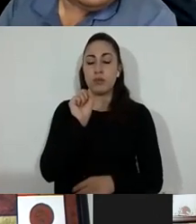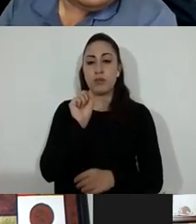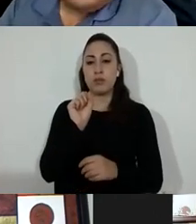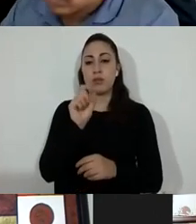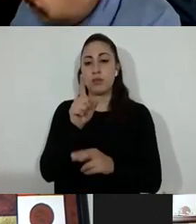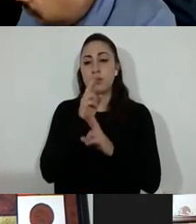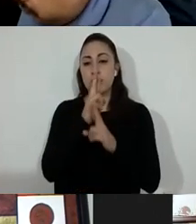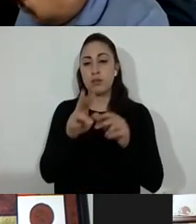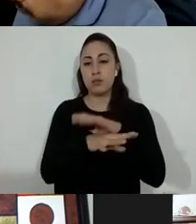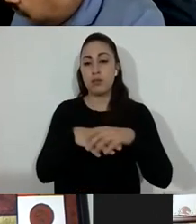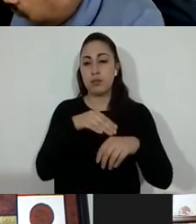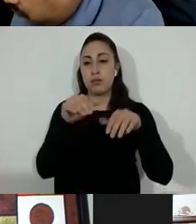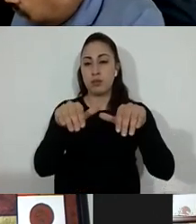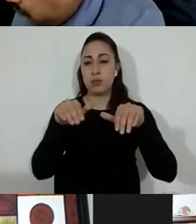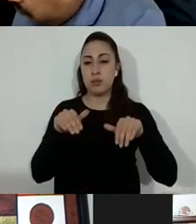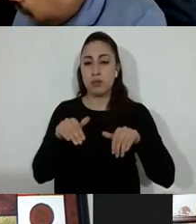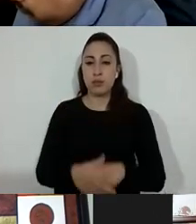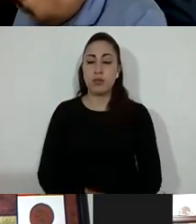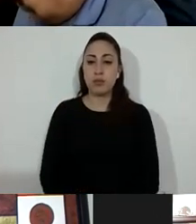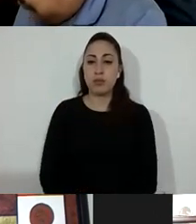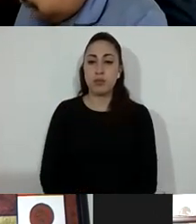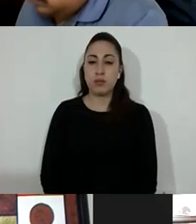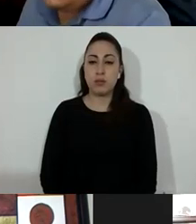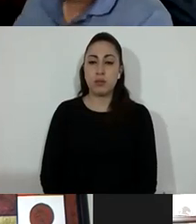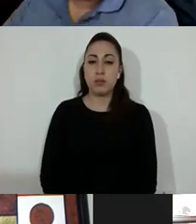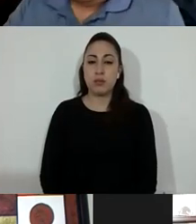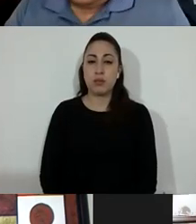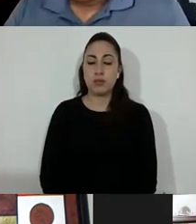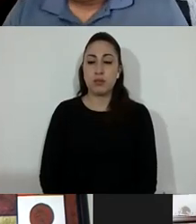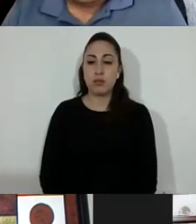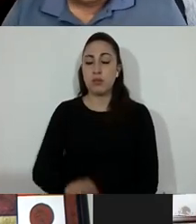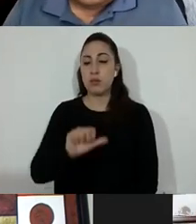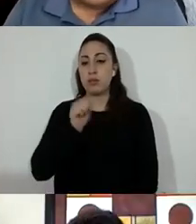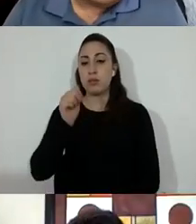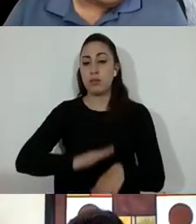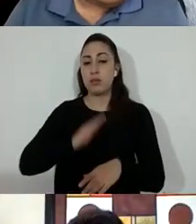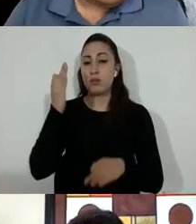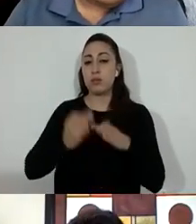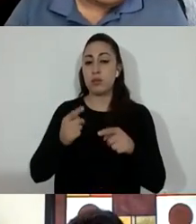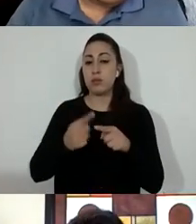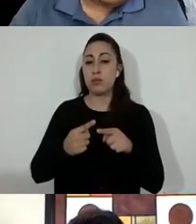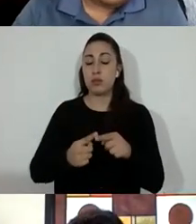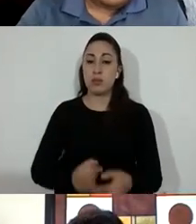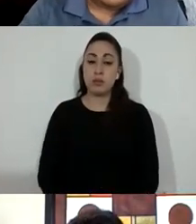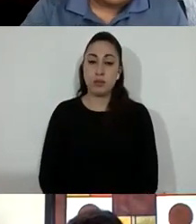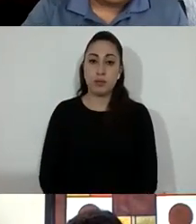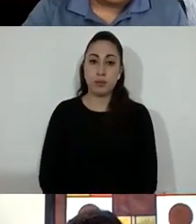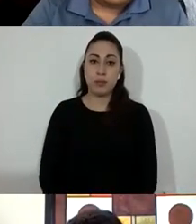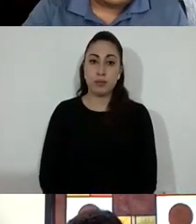abstención. Muy bien. ¿Faltó alguna diputada o diputado de emitir su voto?